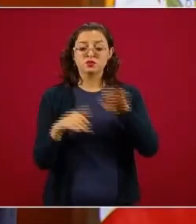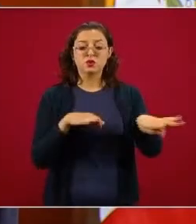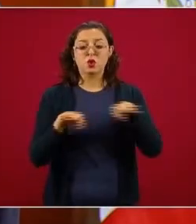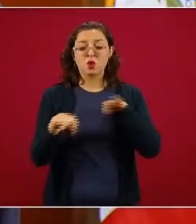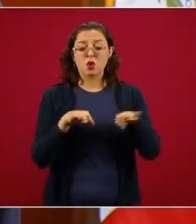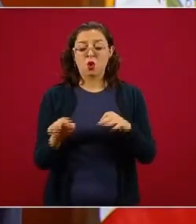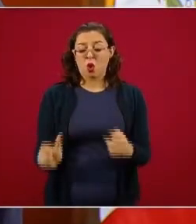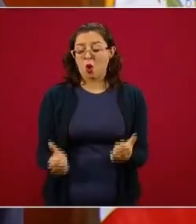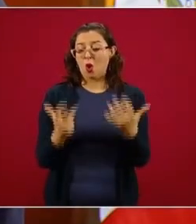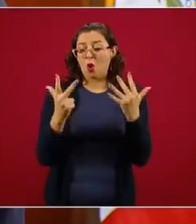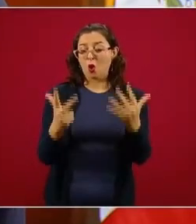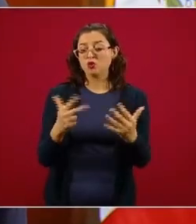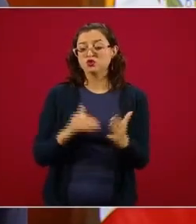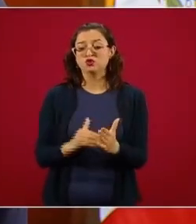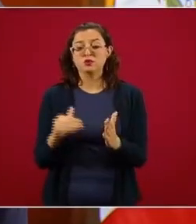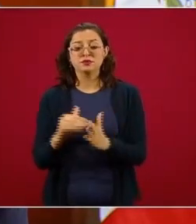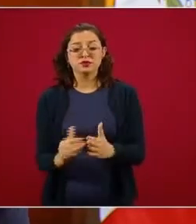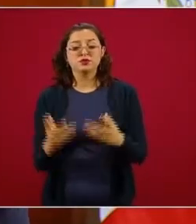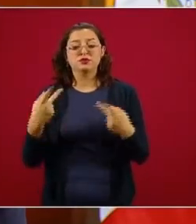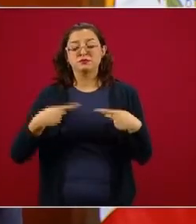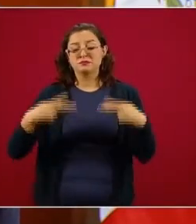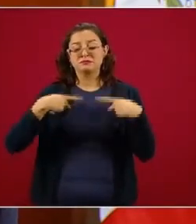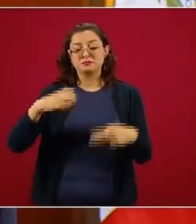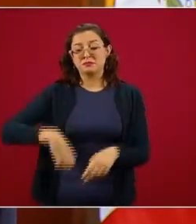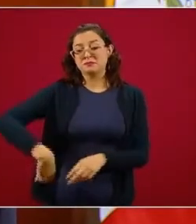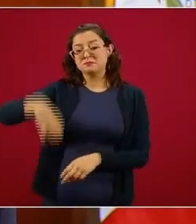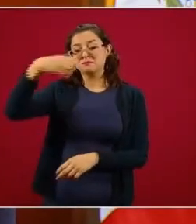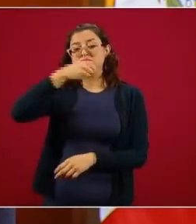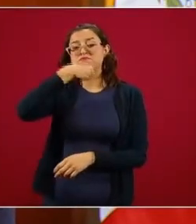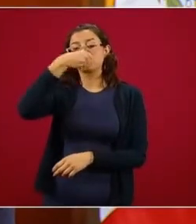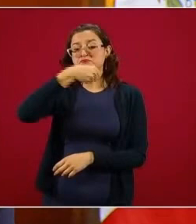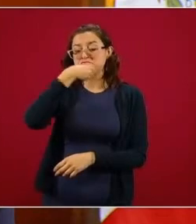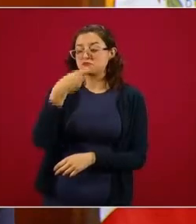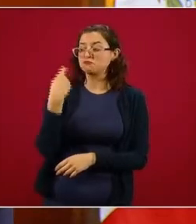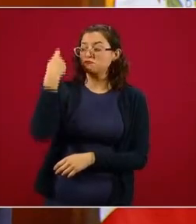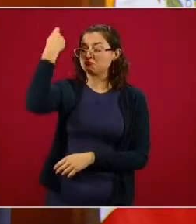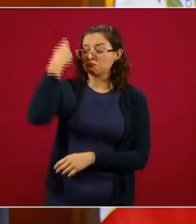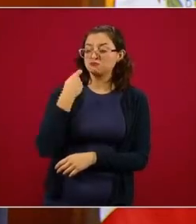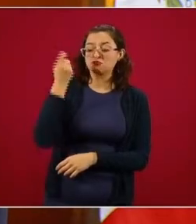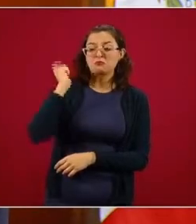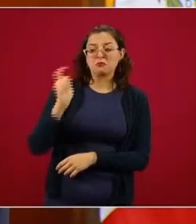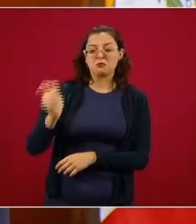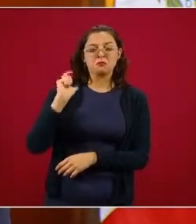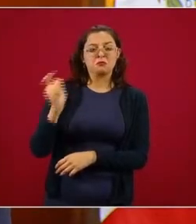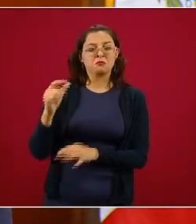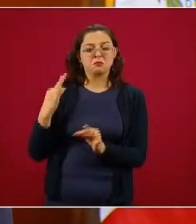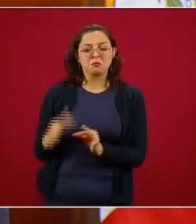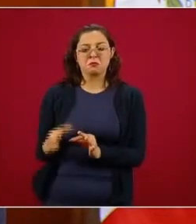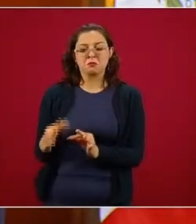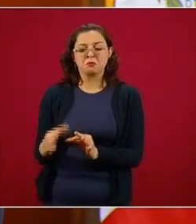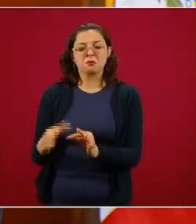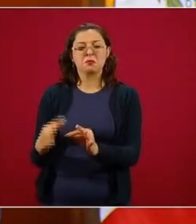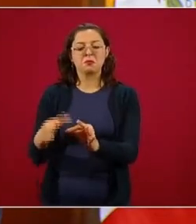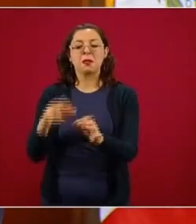8 millones de adultos mayores reciben puntualmente su pensión, lo mismo que